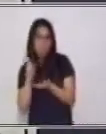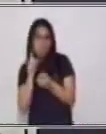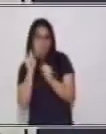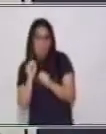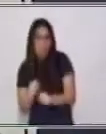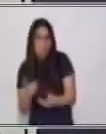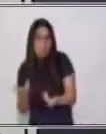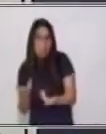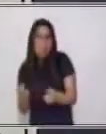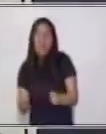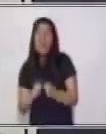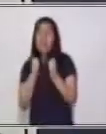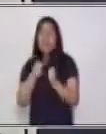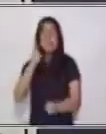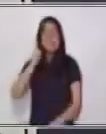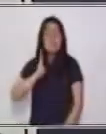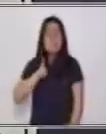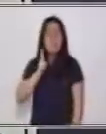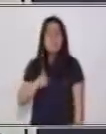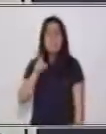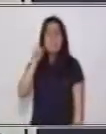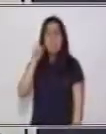esto. Siempre tiene que haber una